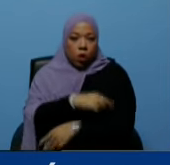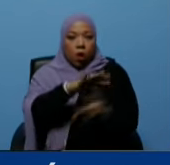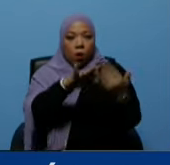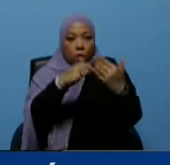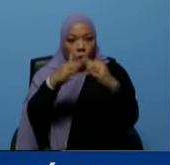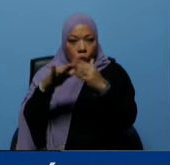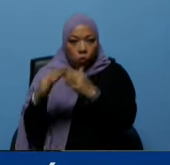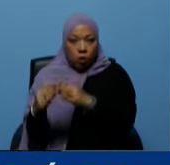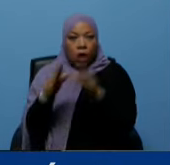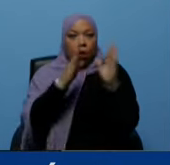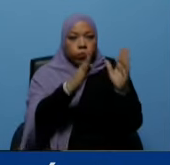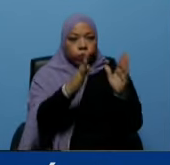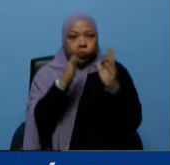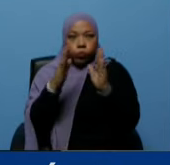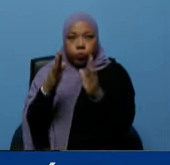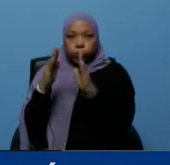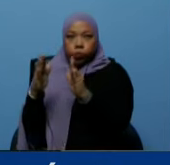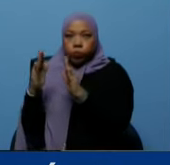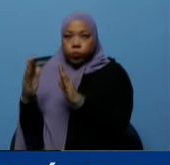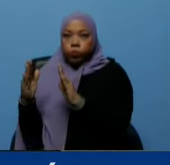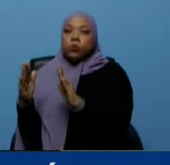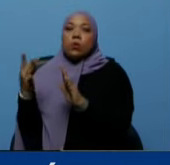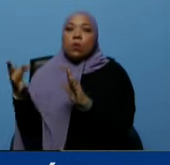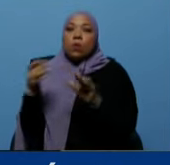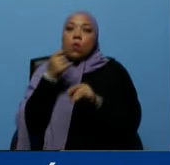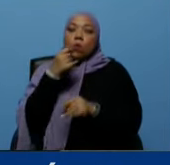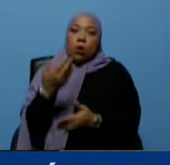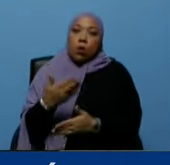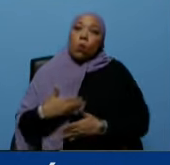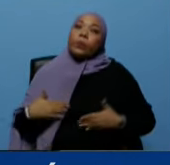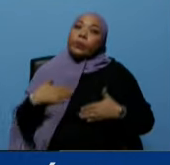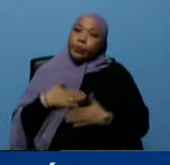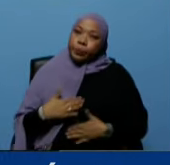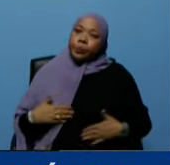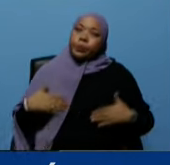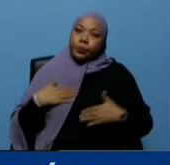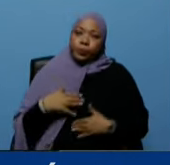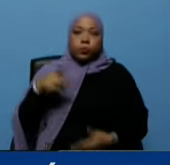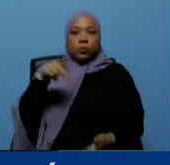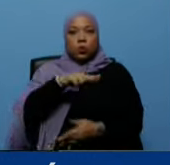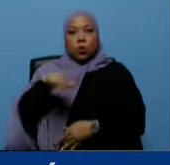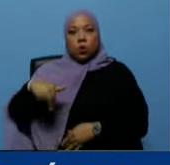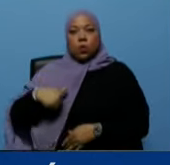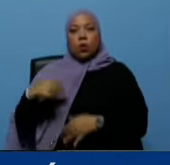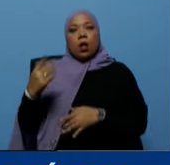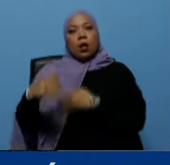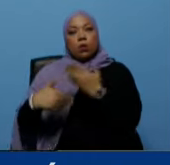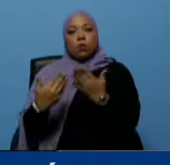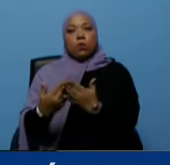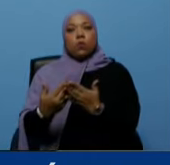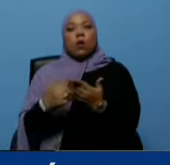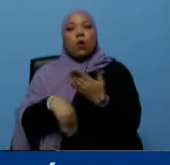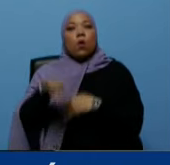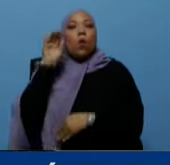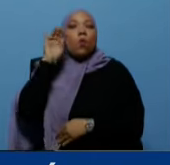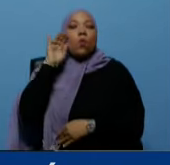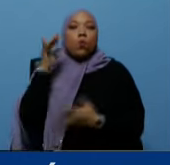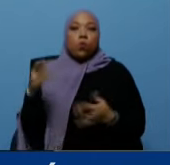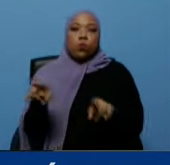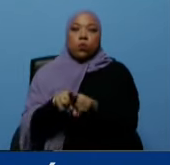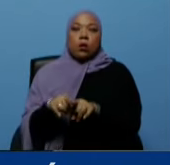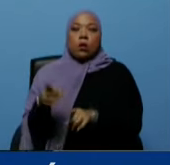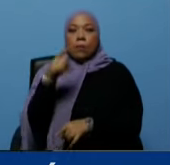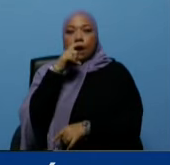comunas organizadas, estamos muy satisfechos porque nosotros vamos para adelante, porque vamos por